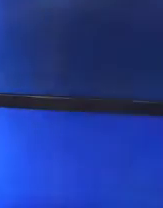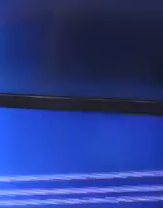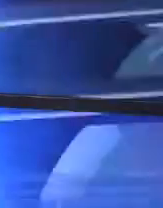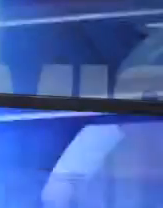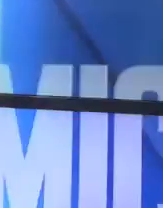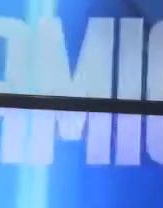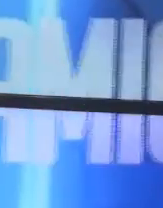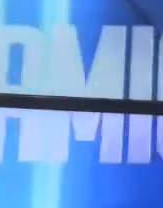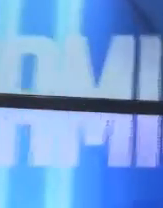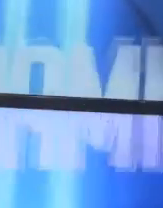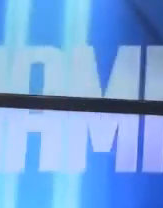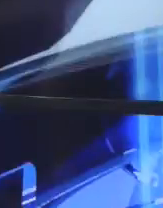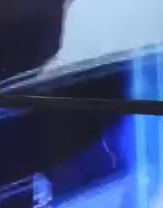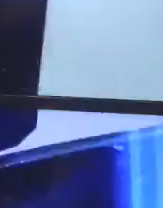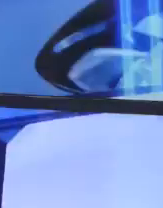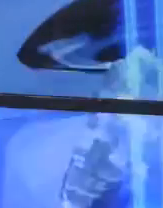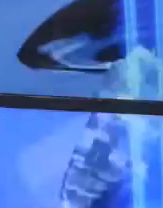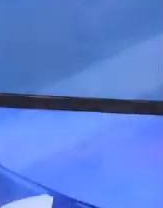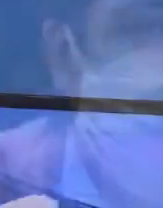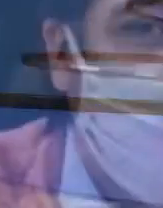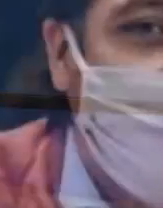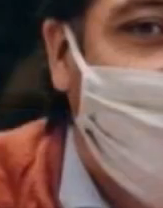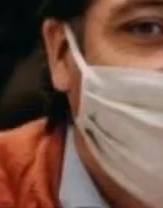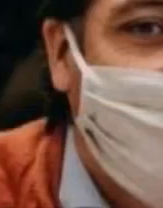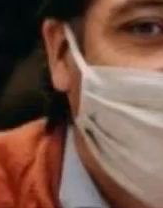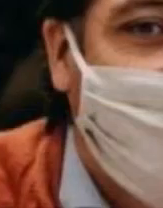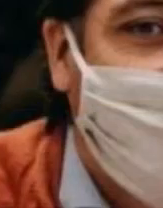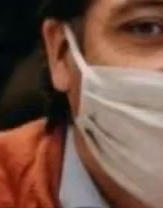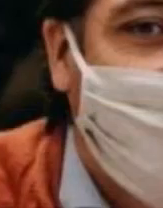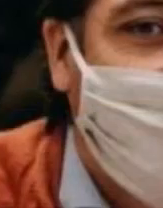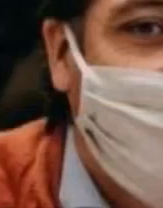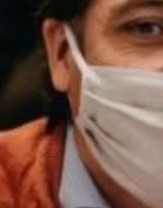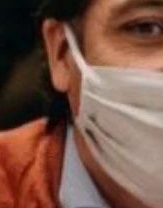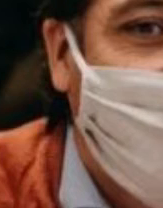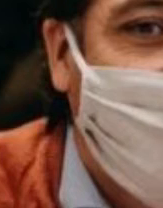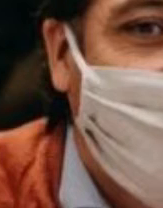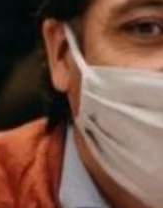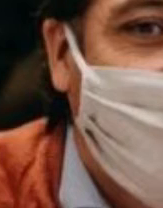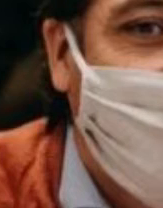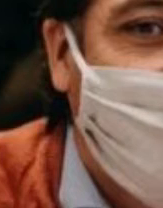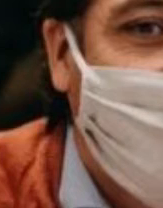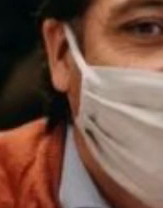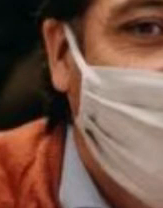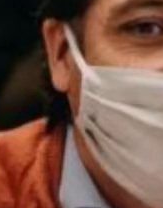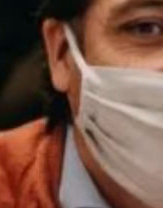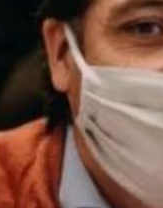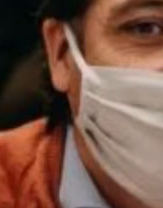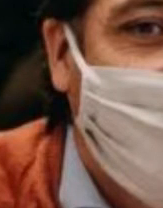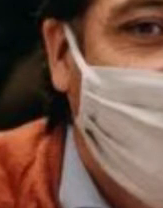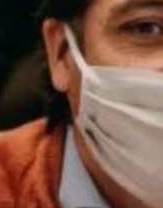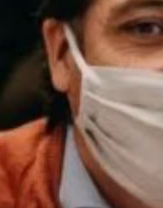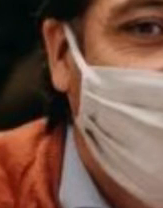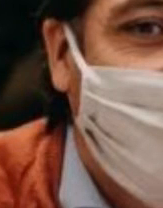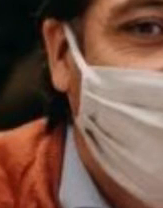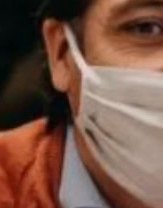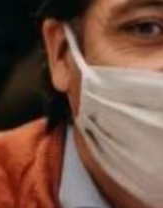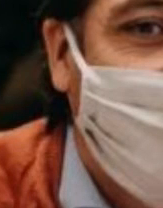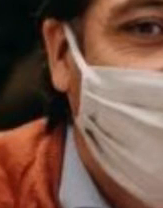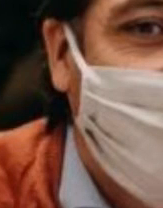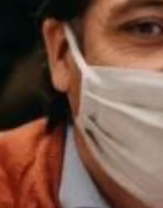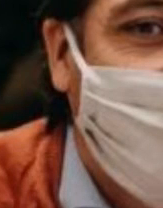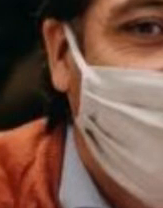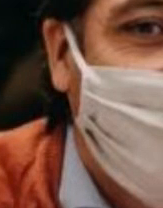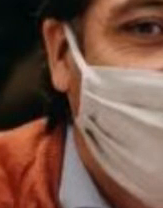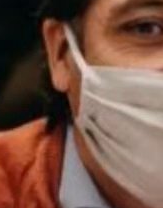Pero ayer fue un día largo porque pensábamos que iba a arrancar a las 13 horas y terminó